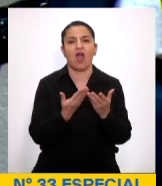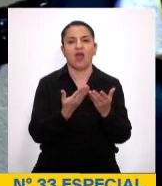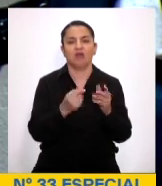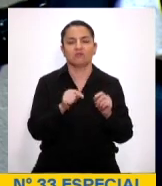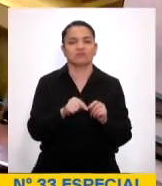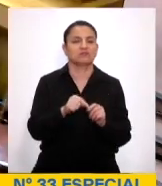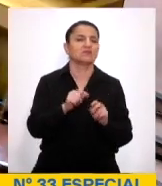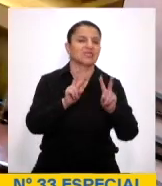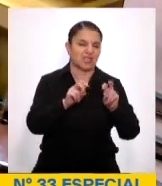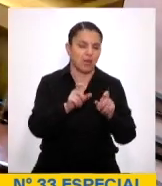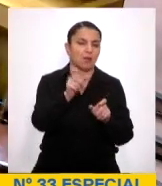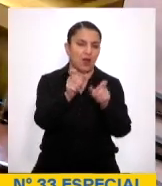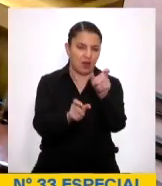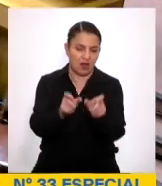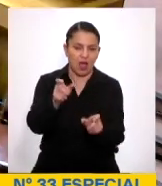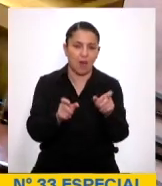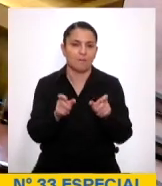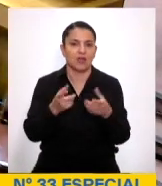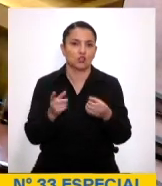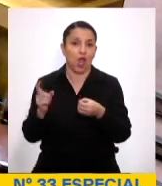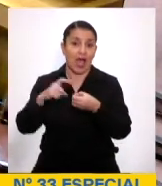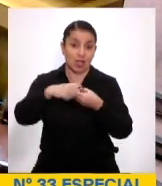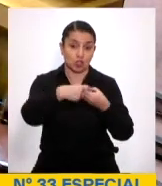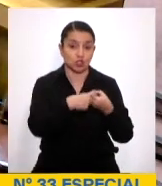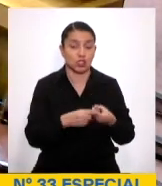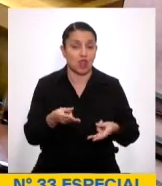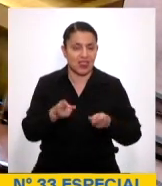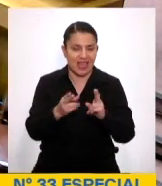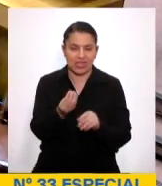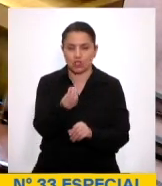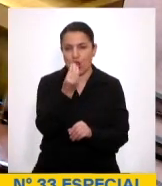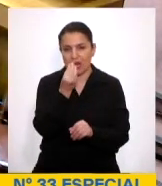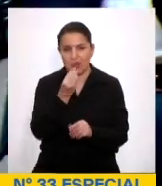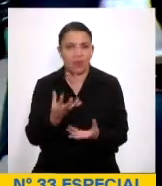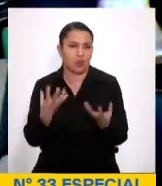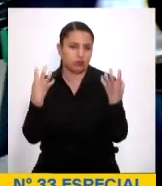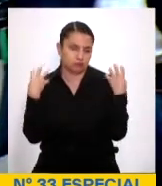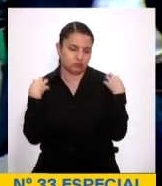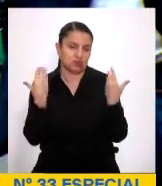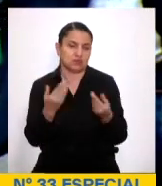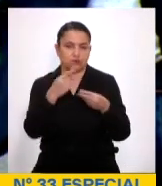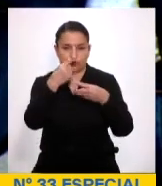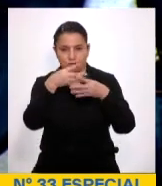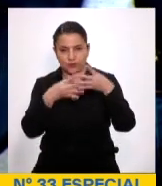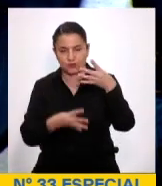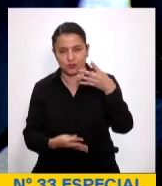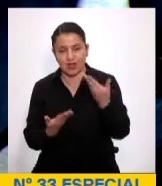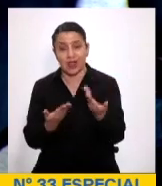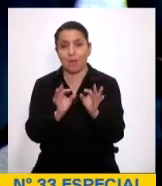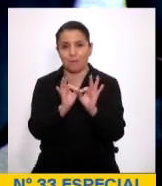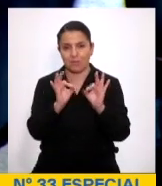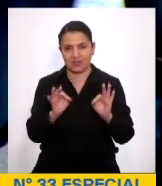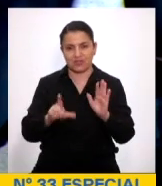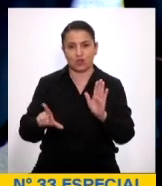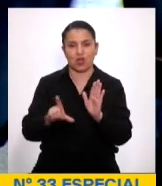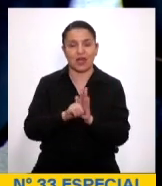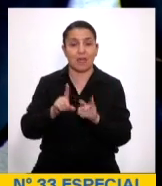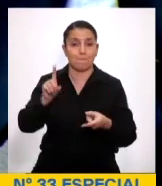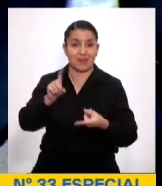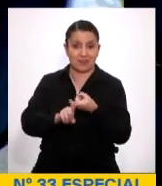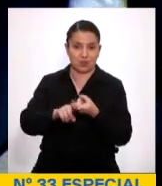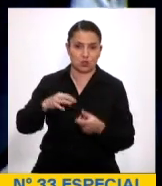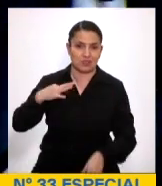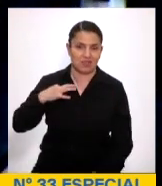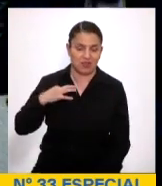persona la sucesión filiación derecho alimento tutela entre otros aspectos en específico también la ley de matrimonio